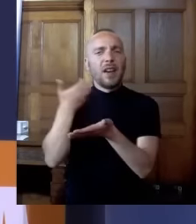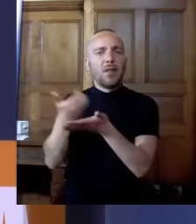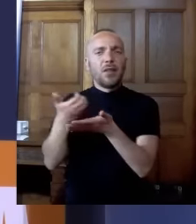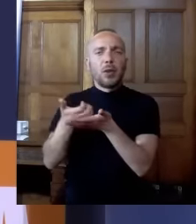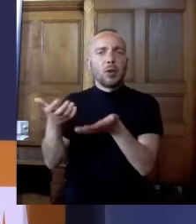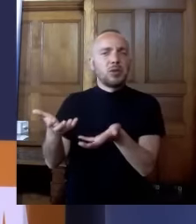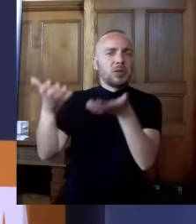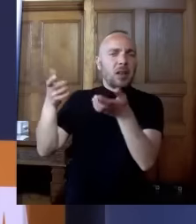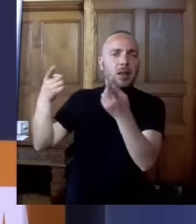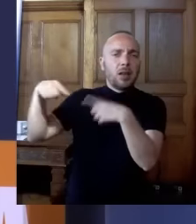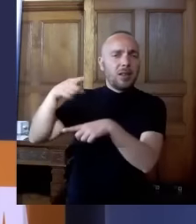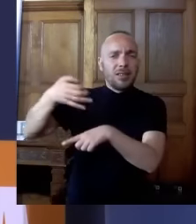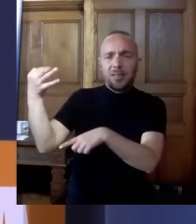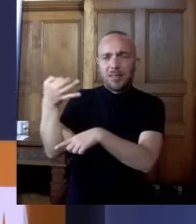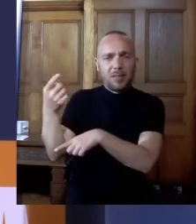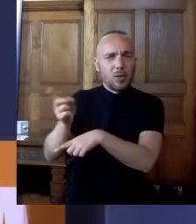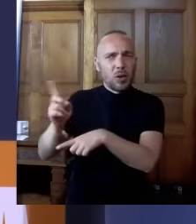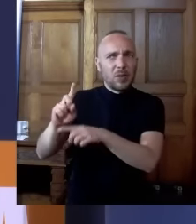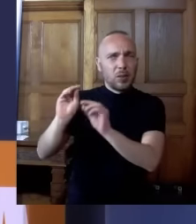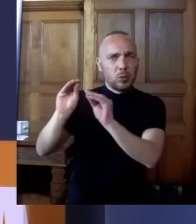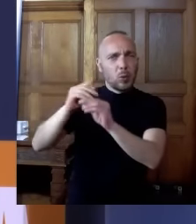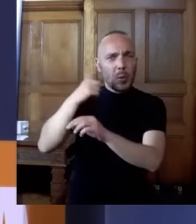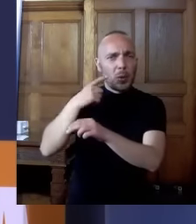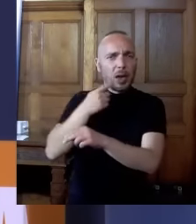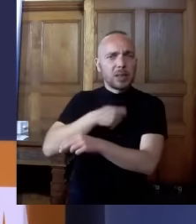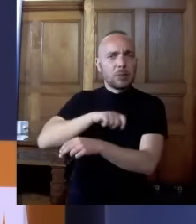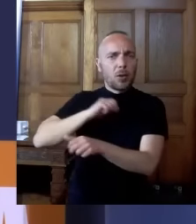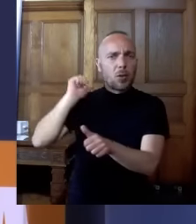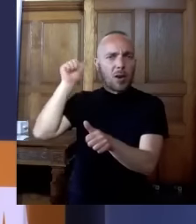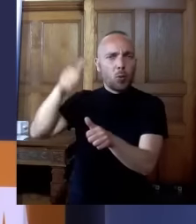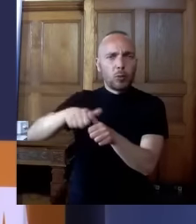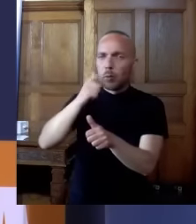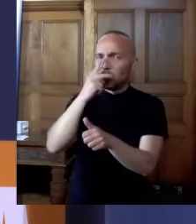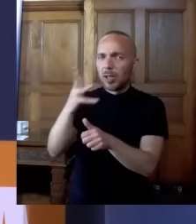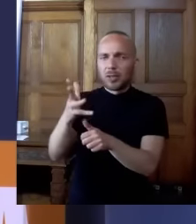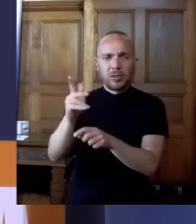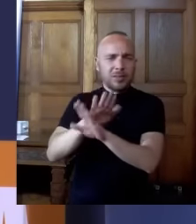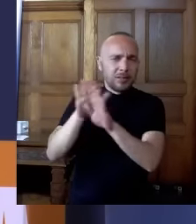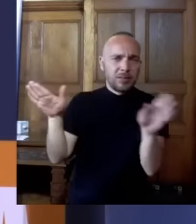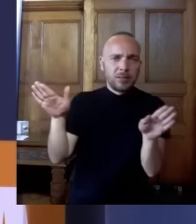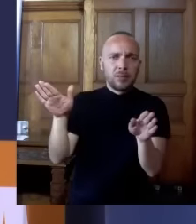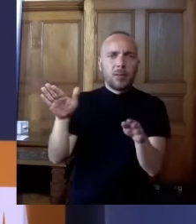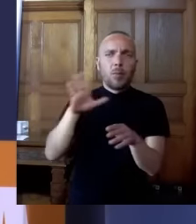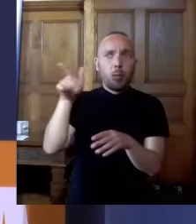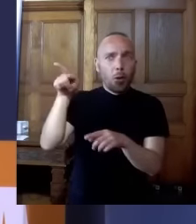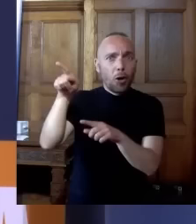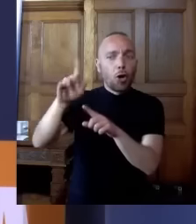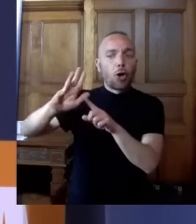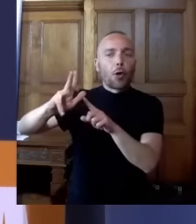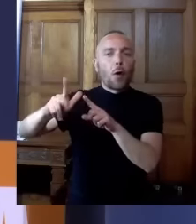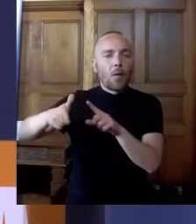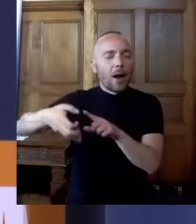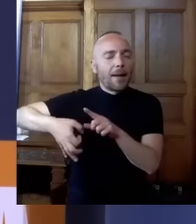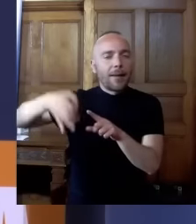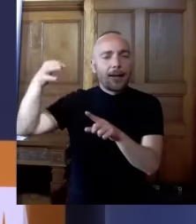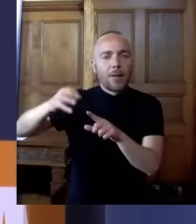cielo que se ha llevado la banca española en estos últimos años única y exclusivamente de de robarle compañeros y